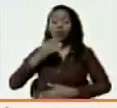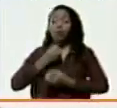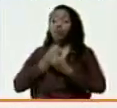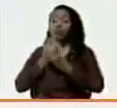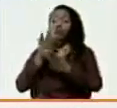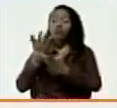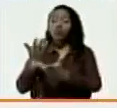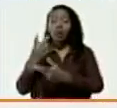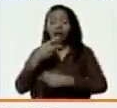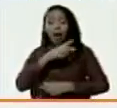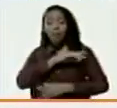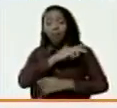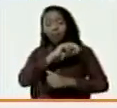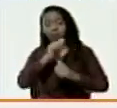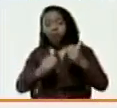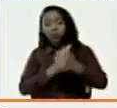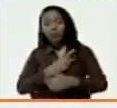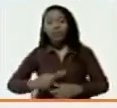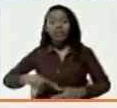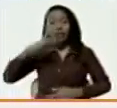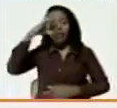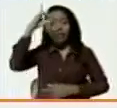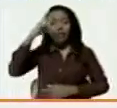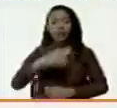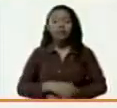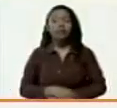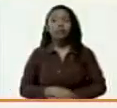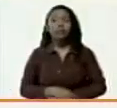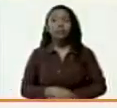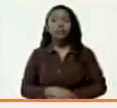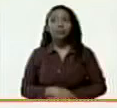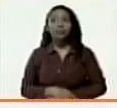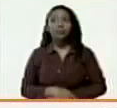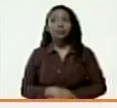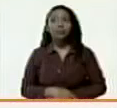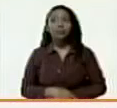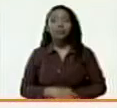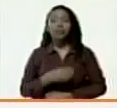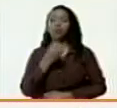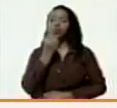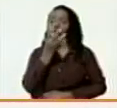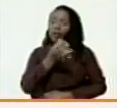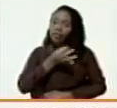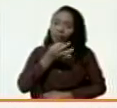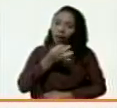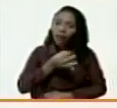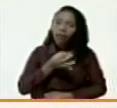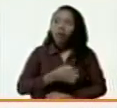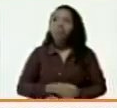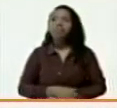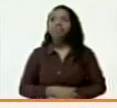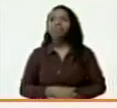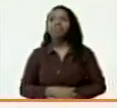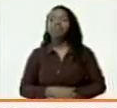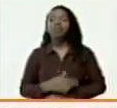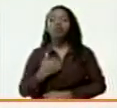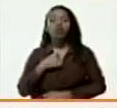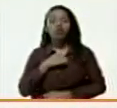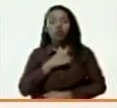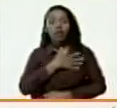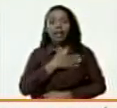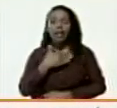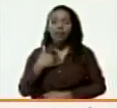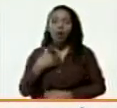vicepresidenta ejecutiva de la republica del tsje rodríguez bueno muy buenas tardes hemos querido hacer esta